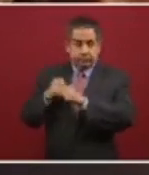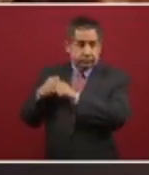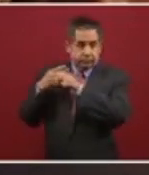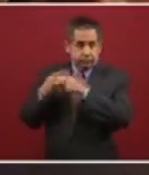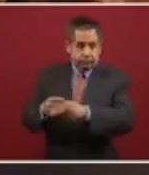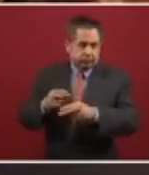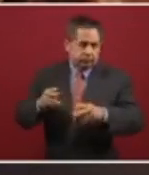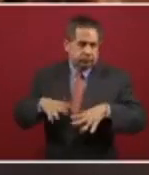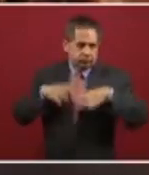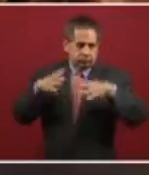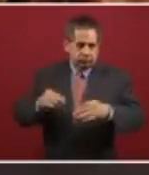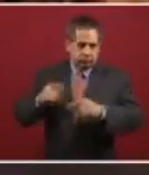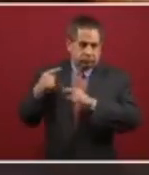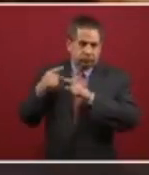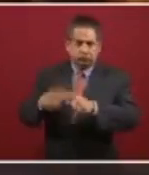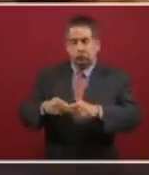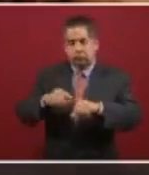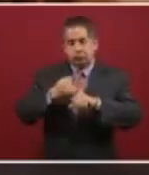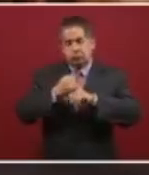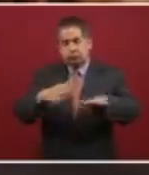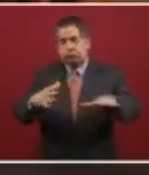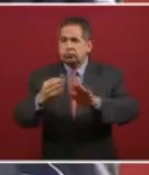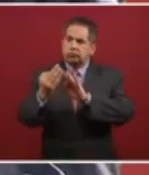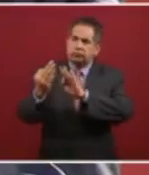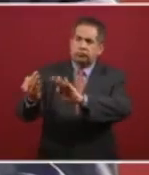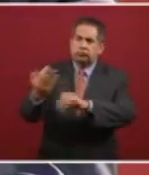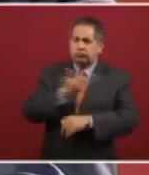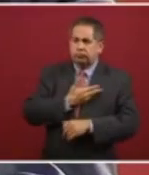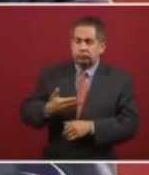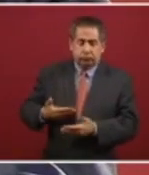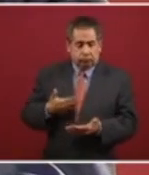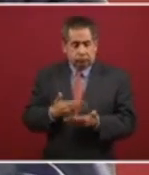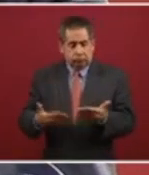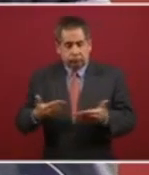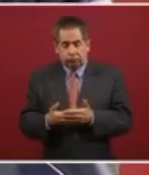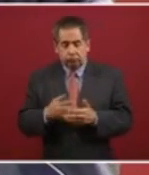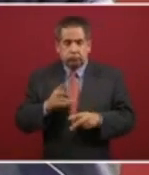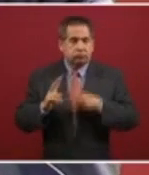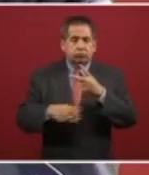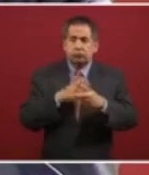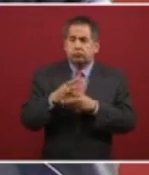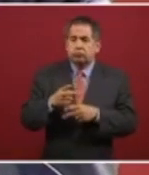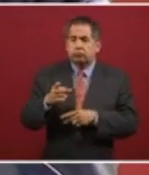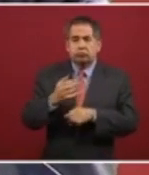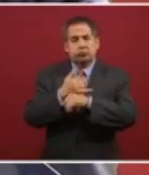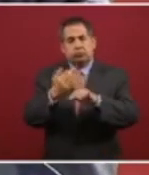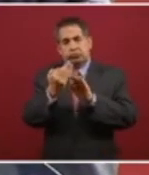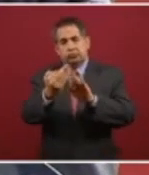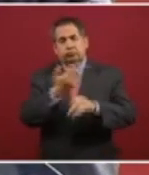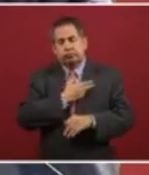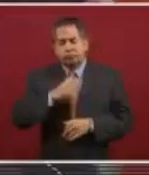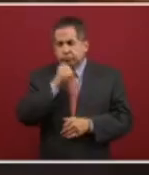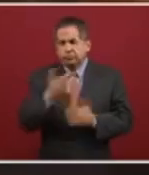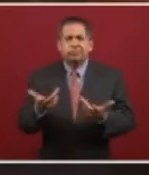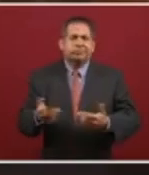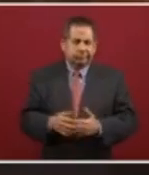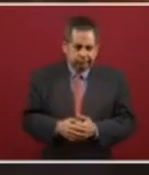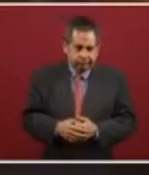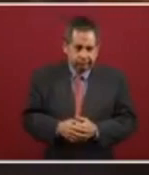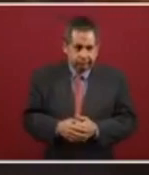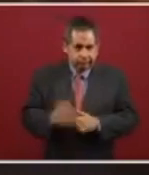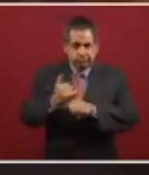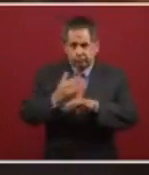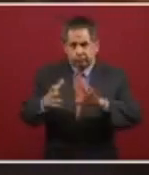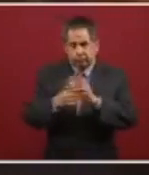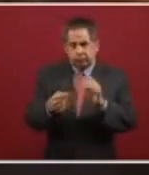CNDH daba el informe ante el titular del Ejecutivo, pues esta vez no se le permitió hacerlo. En este informe también señaló que en estos